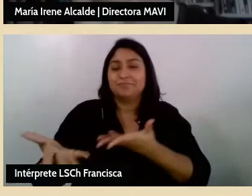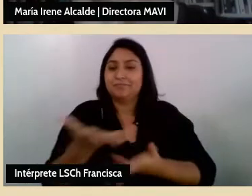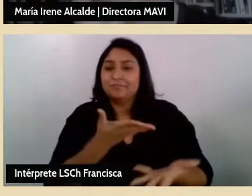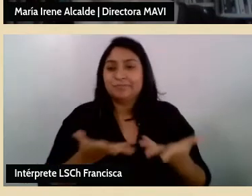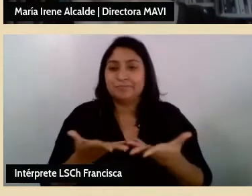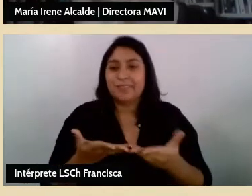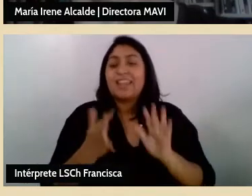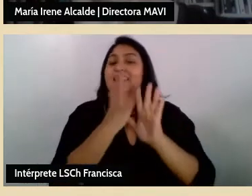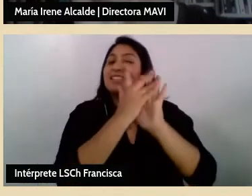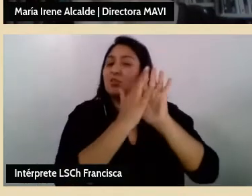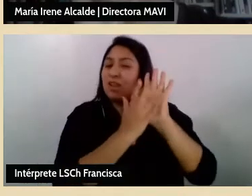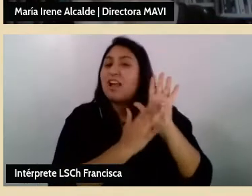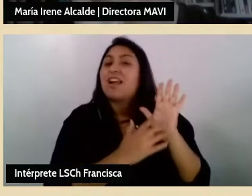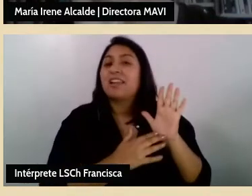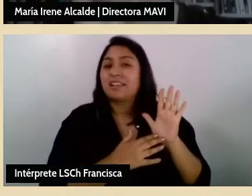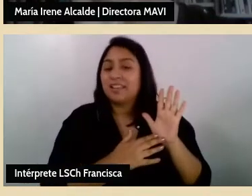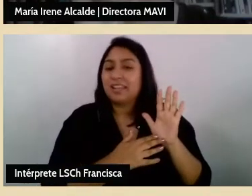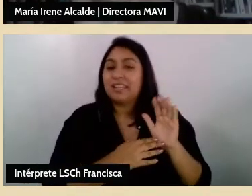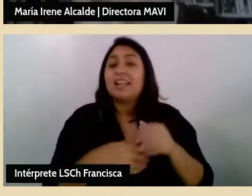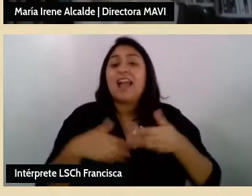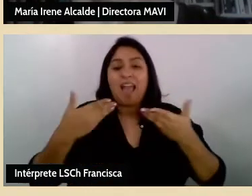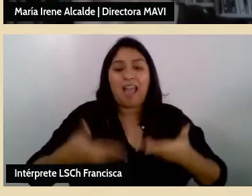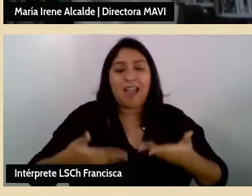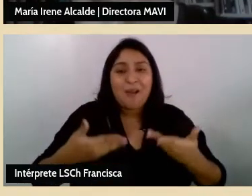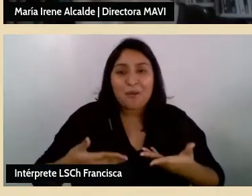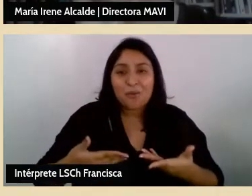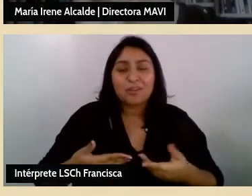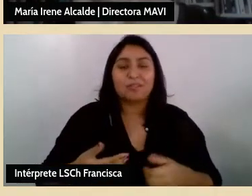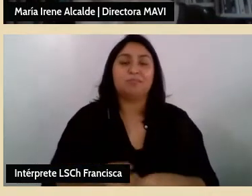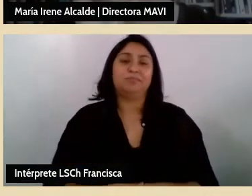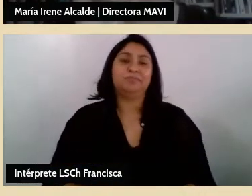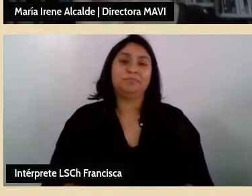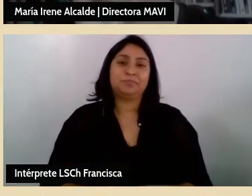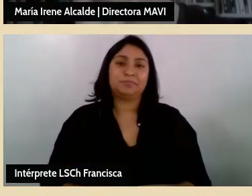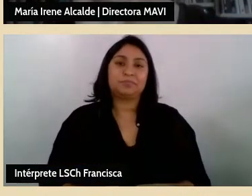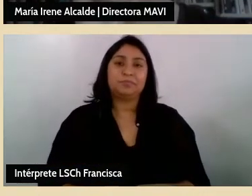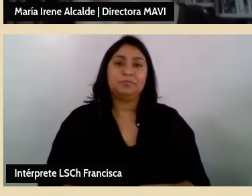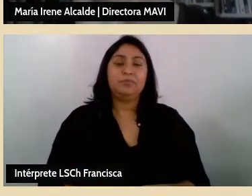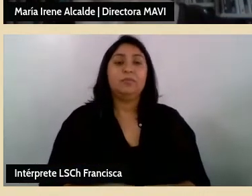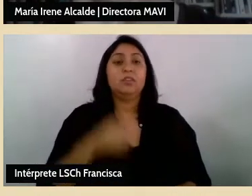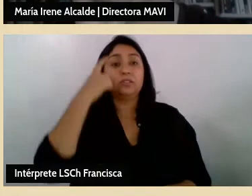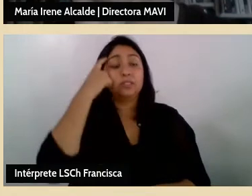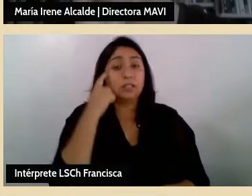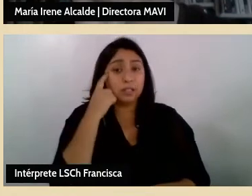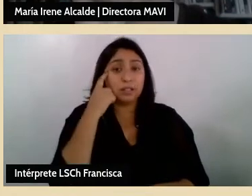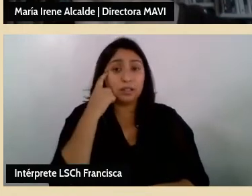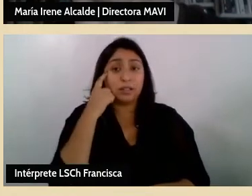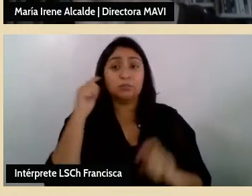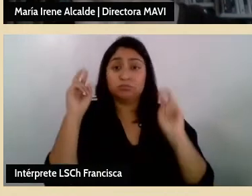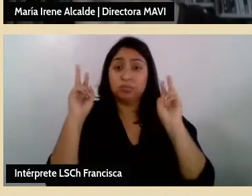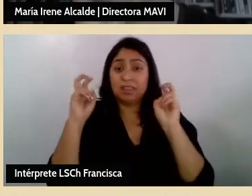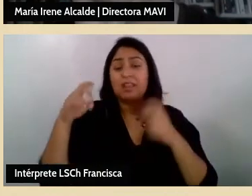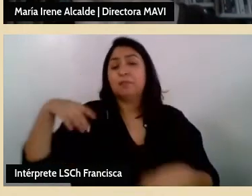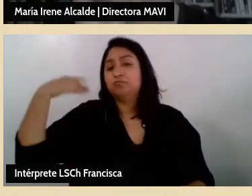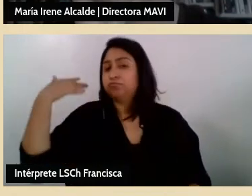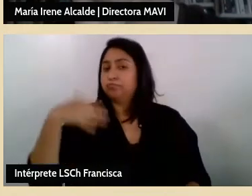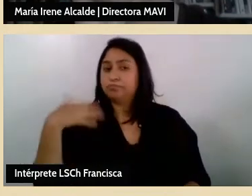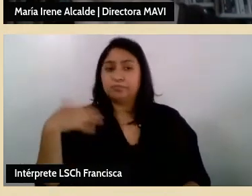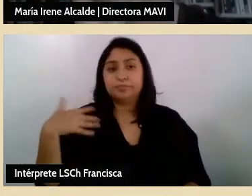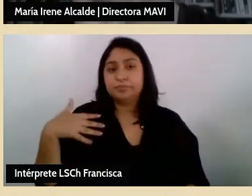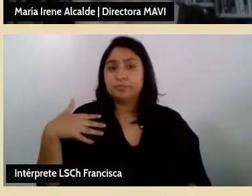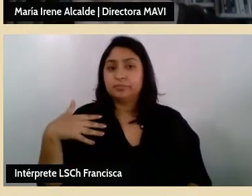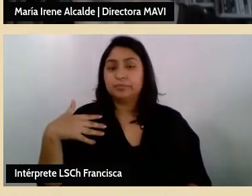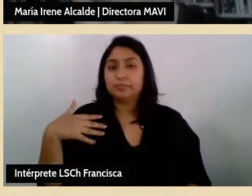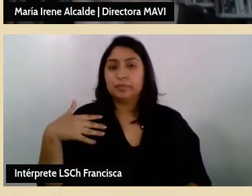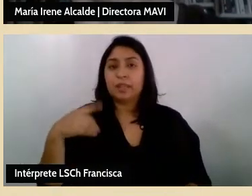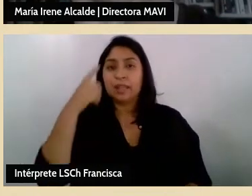la contemporaneidad, ¿ya? Entonces, creo que eso es muy relevante y